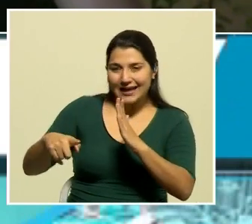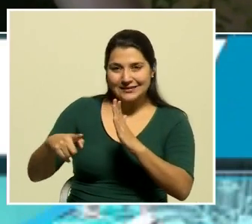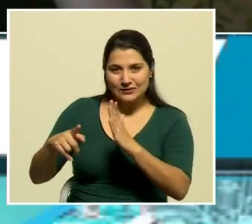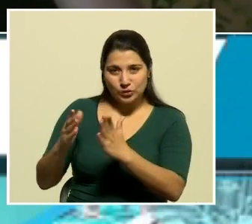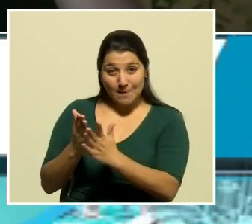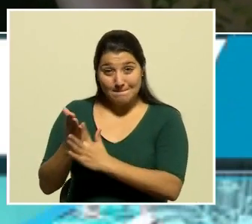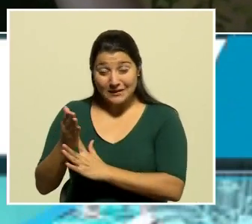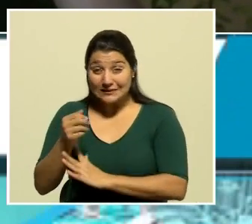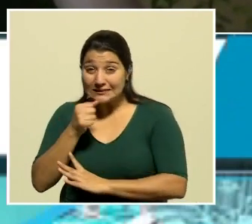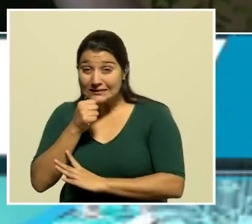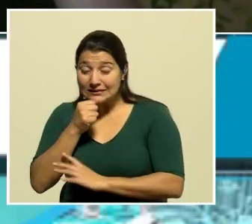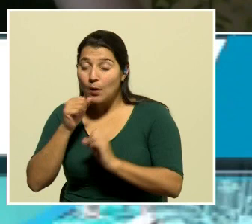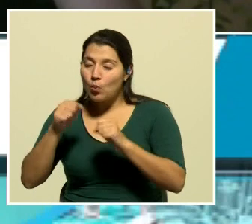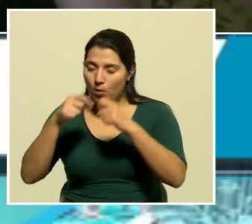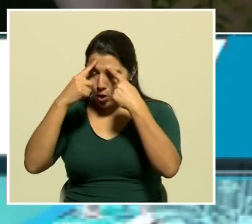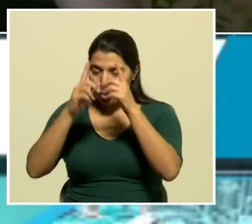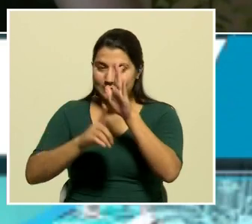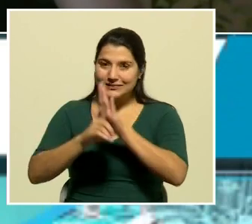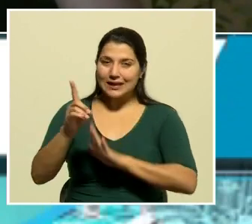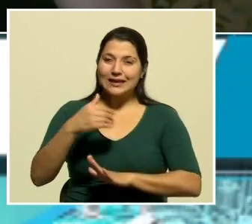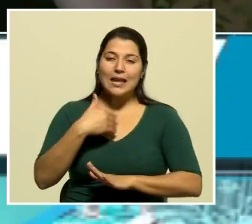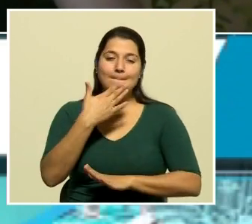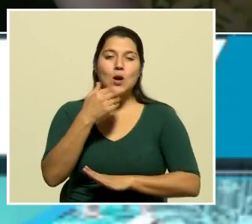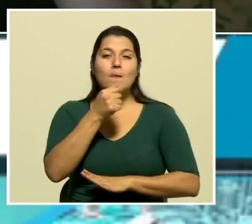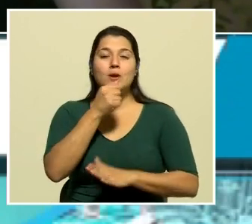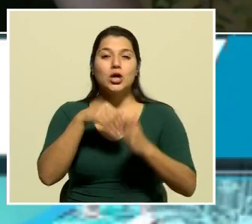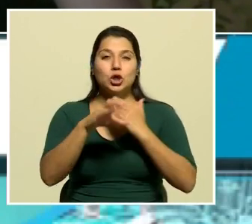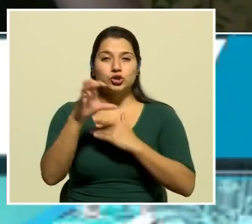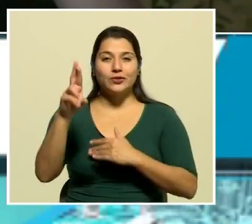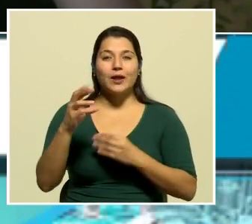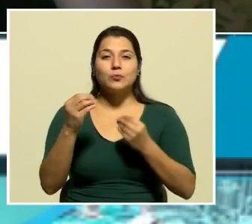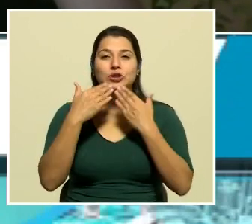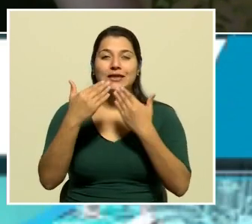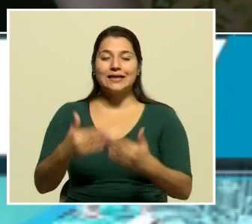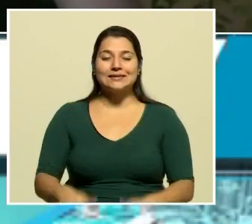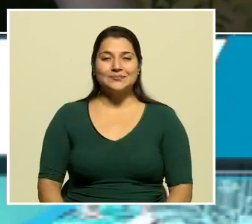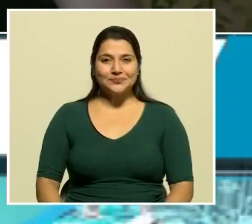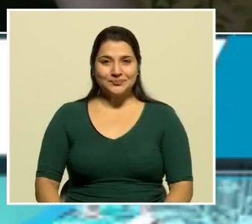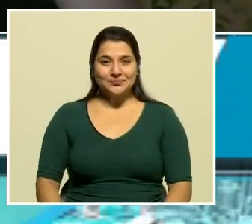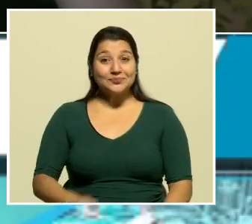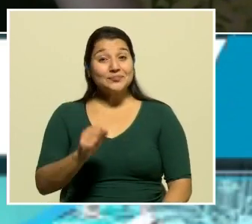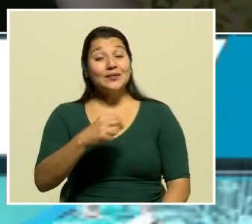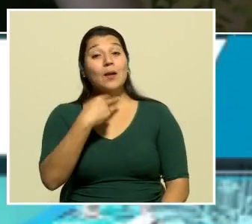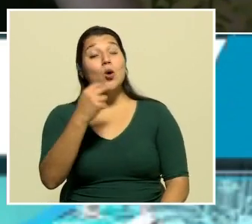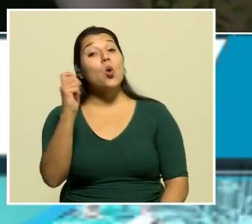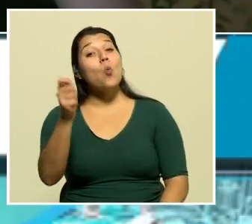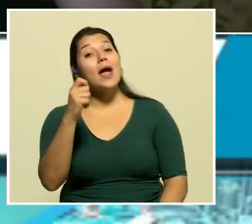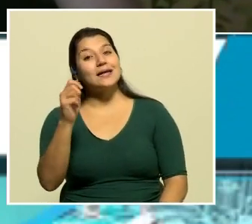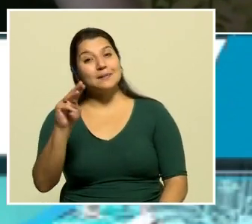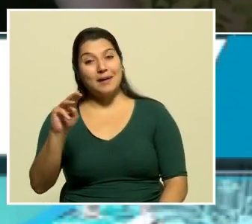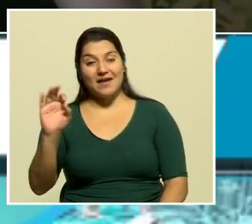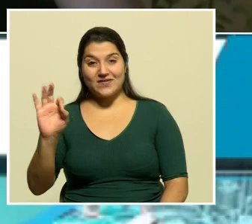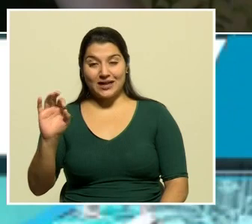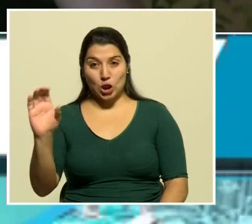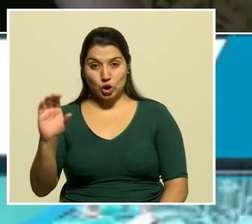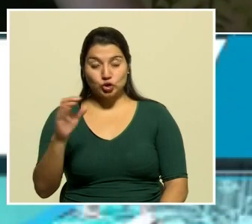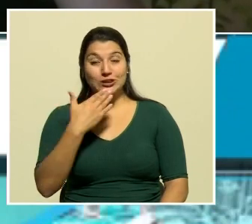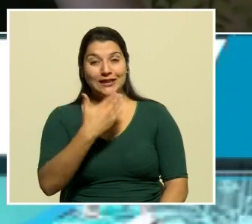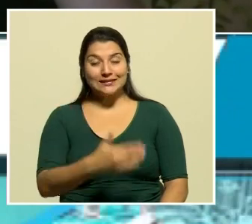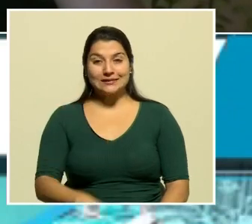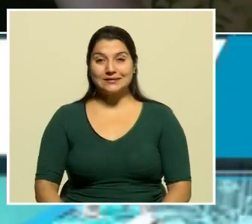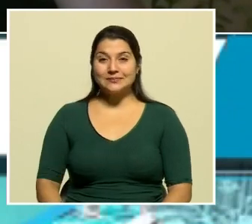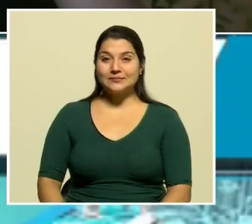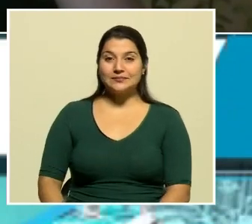vamos a surgir y vamos a tener mucho mejor periodismo en Costa Rica. Muchas gracias. Así es, La Voz de Guanacaste, María Fernanda Cruz. Muchas